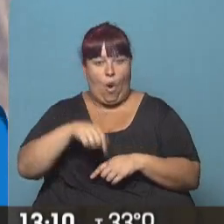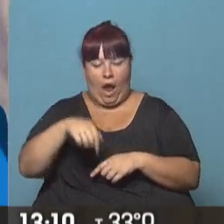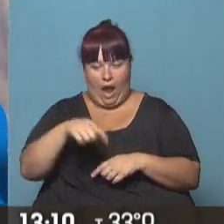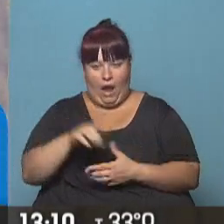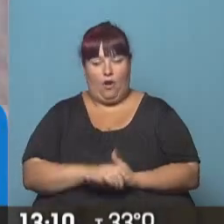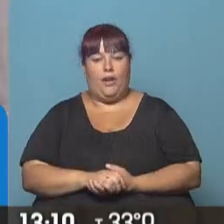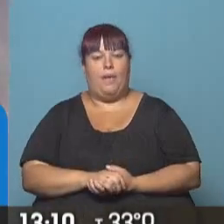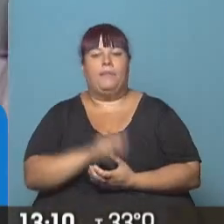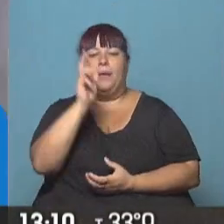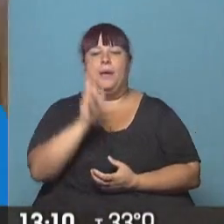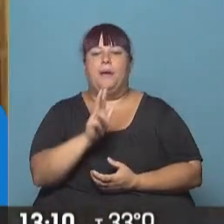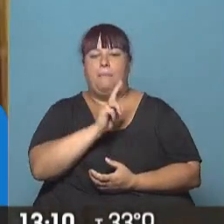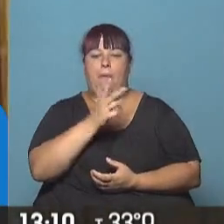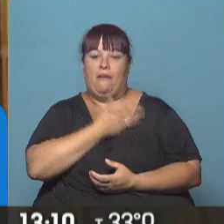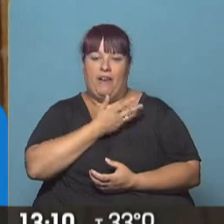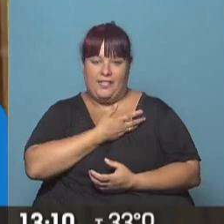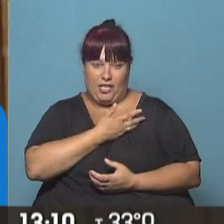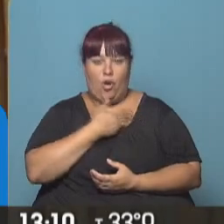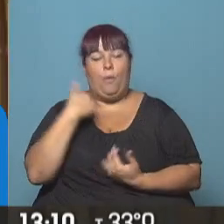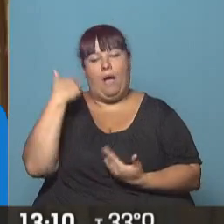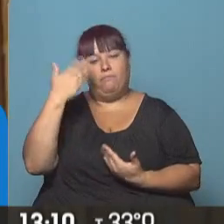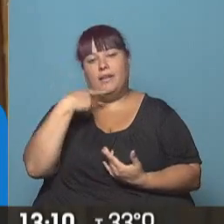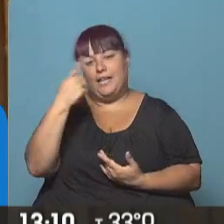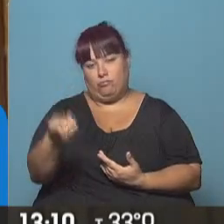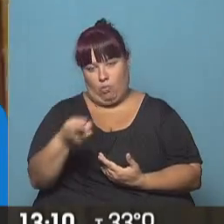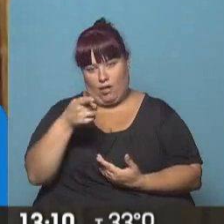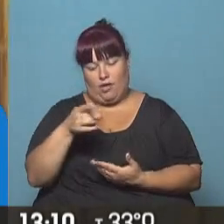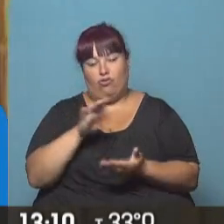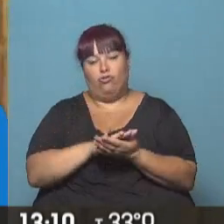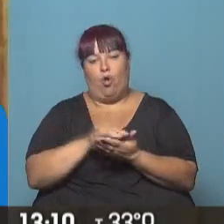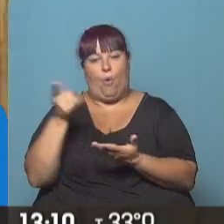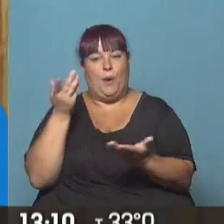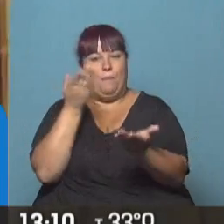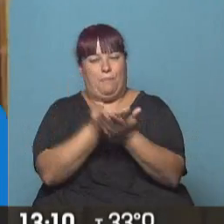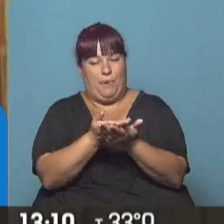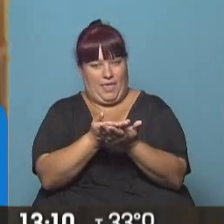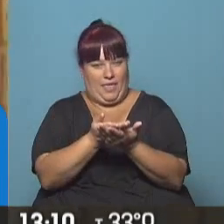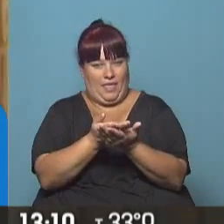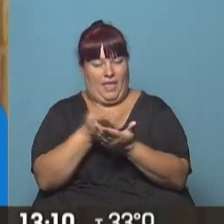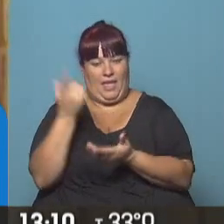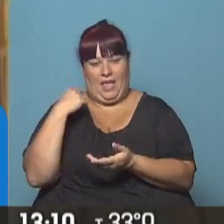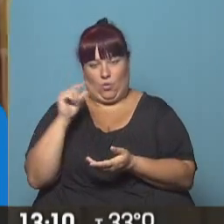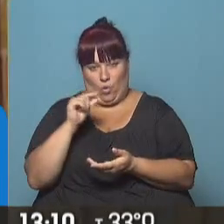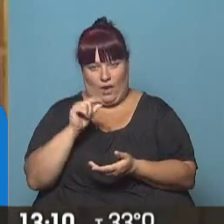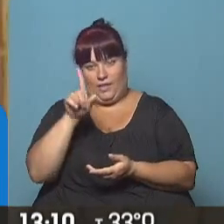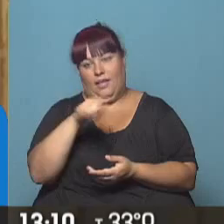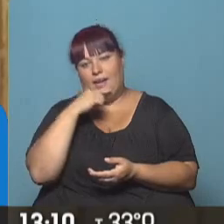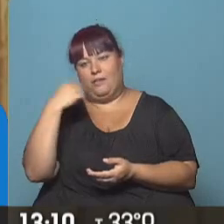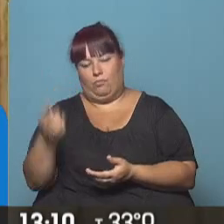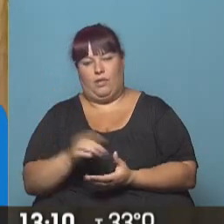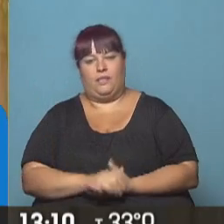momentos el Papa Francisco va a dar su respuesta, por supuesto, en el marco del pedido que ha recibido hace instantes nada